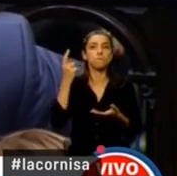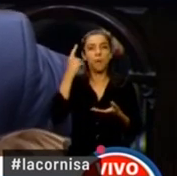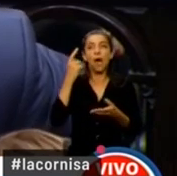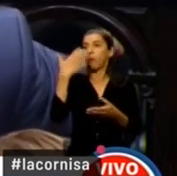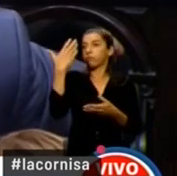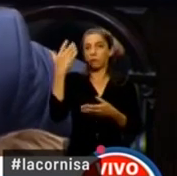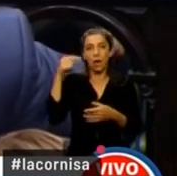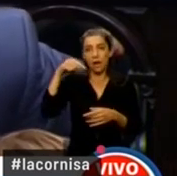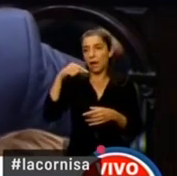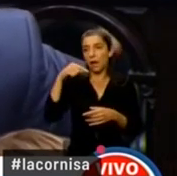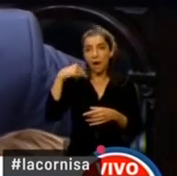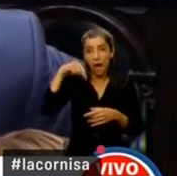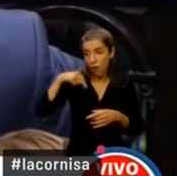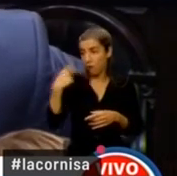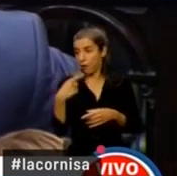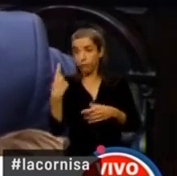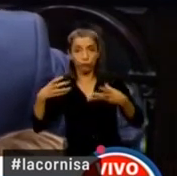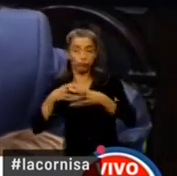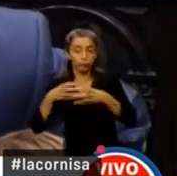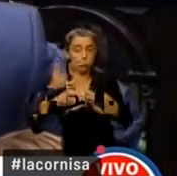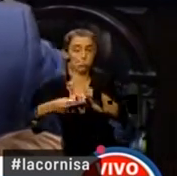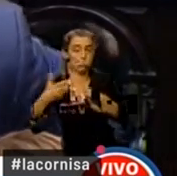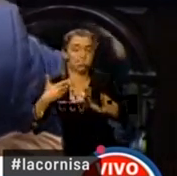comisión. No.